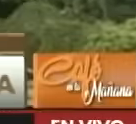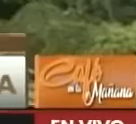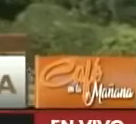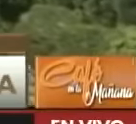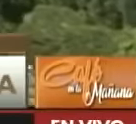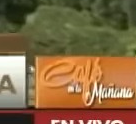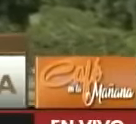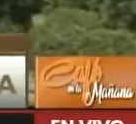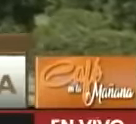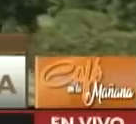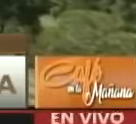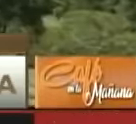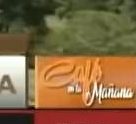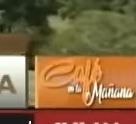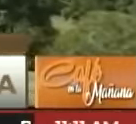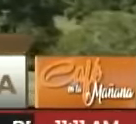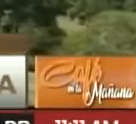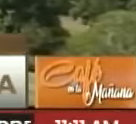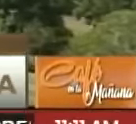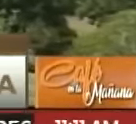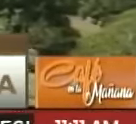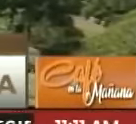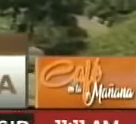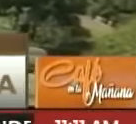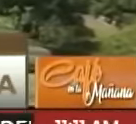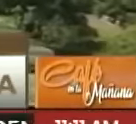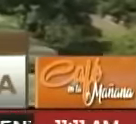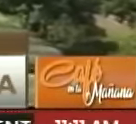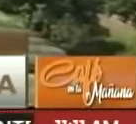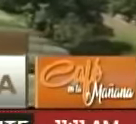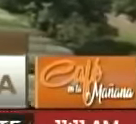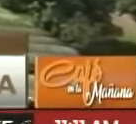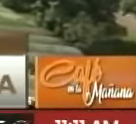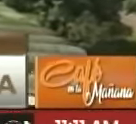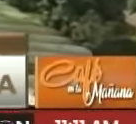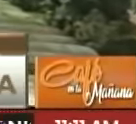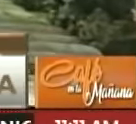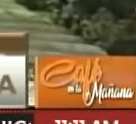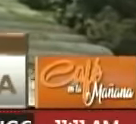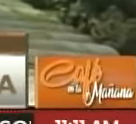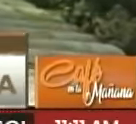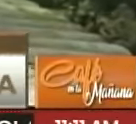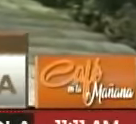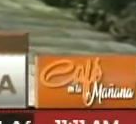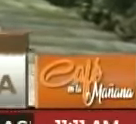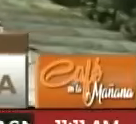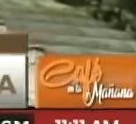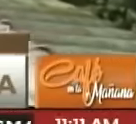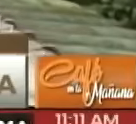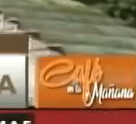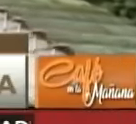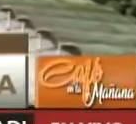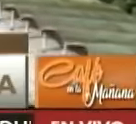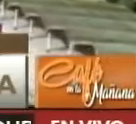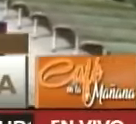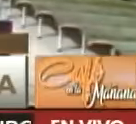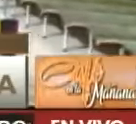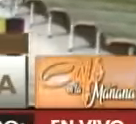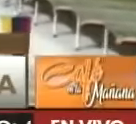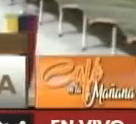Buenos días a todo el pueblo de Venezuela, desde aquí, desde Los Próceres.